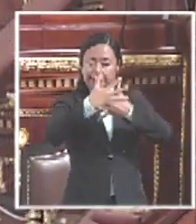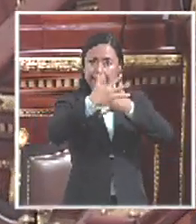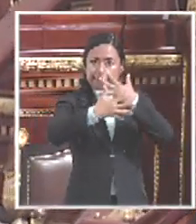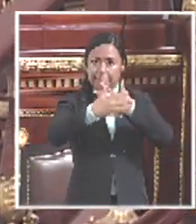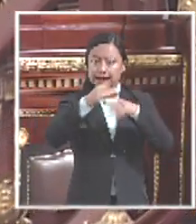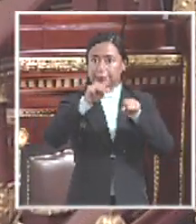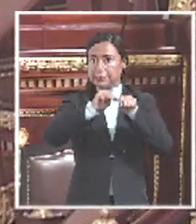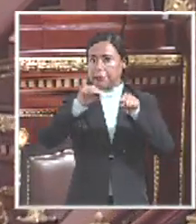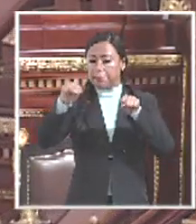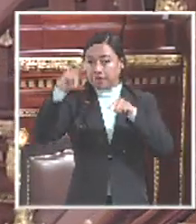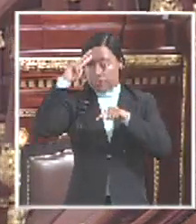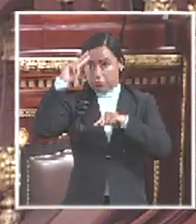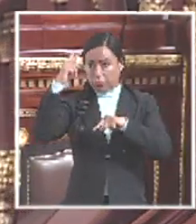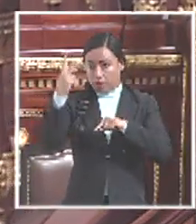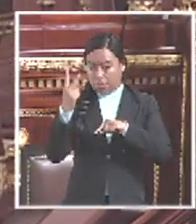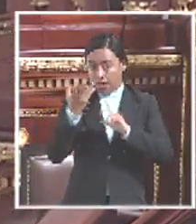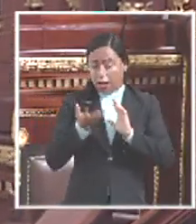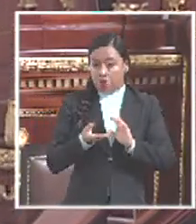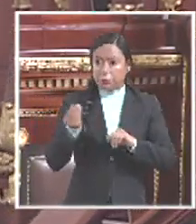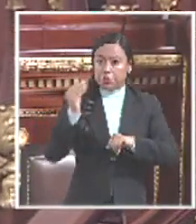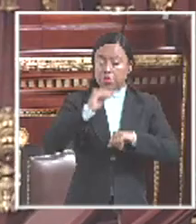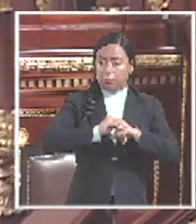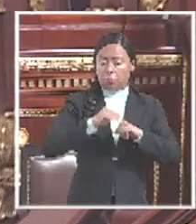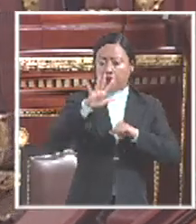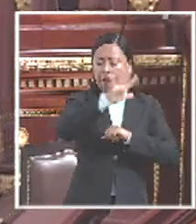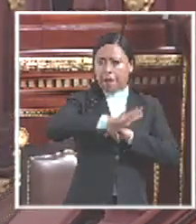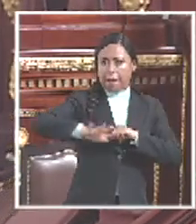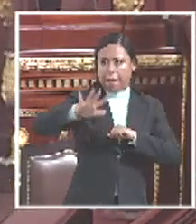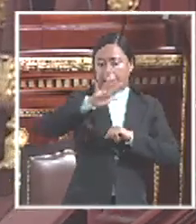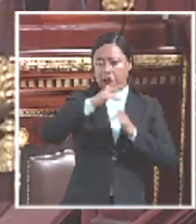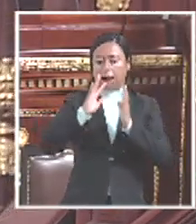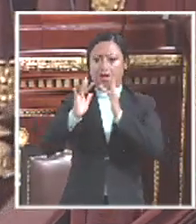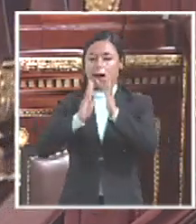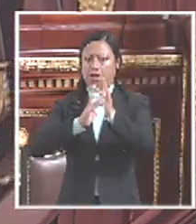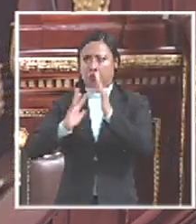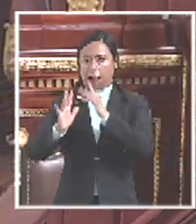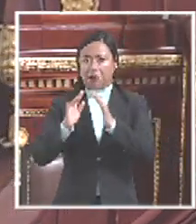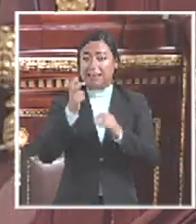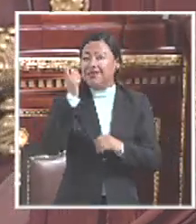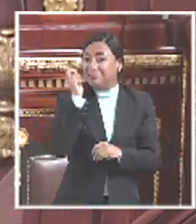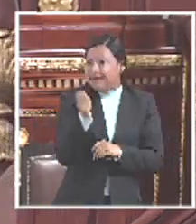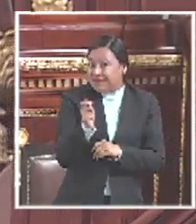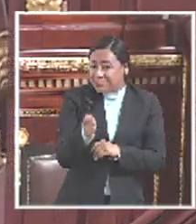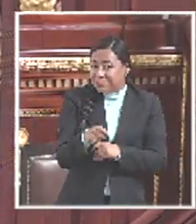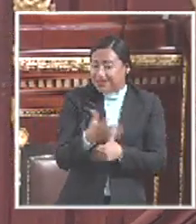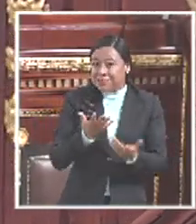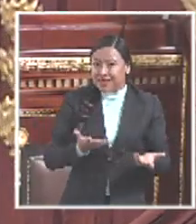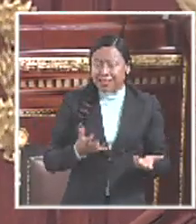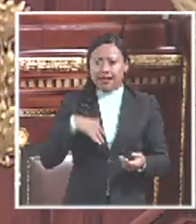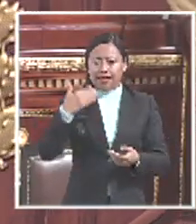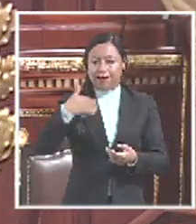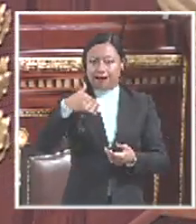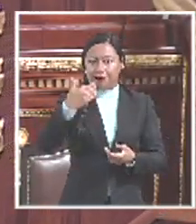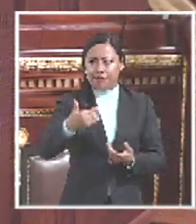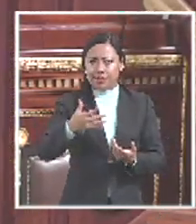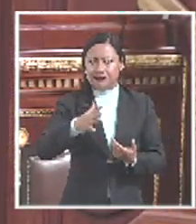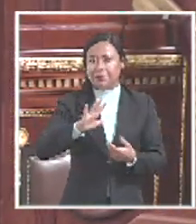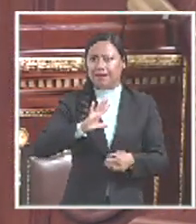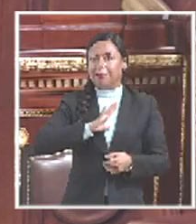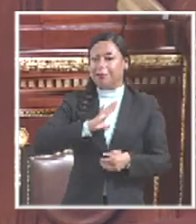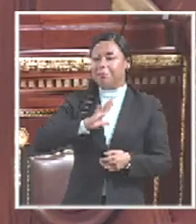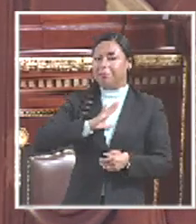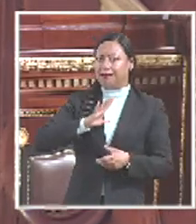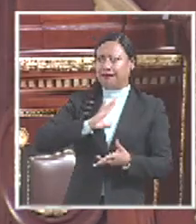dispuestos en el área de circulación y pues esto evidentemente se traduce en el evidente descuido en el que